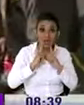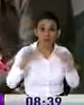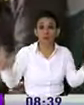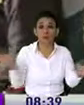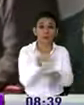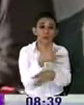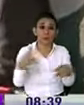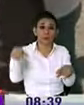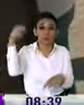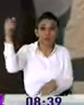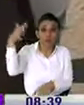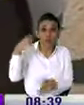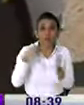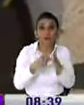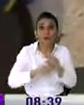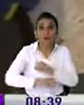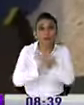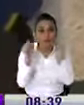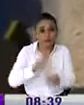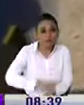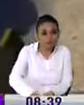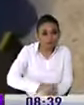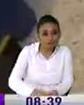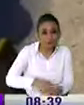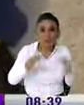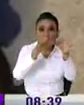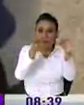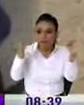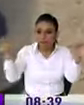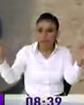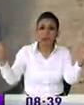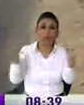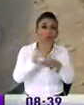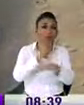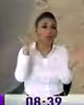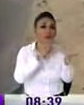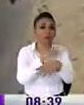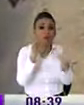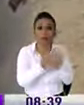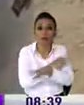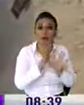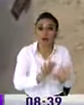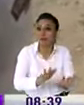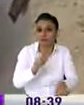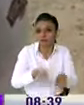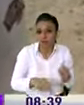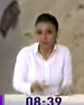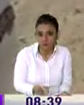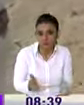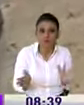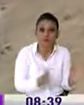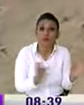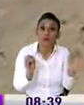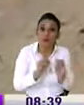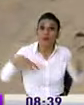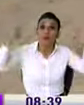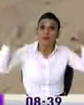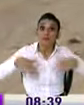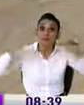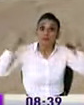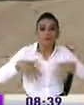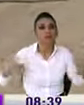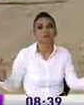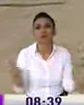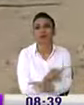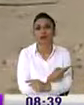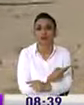nosotros tenemos que madrugar a lavar para poder secar la ropa, porque todita la polvareda se llena en la ropa y así es que no vale. Si es de invierno, la misma cosa,